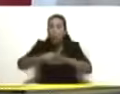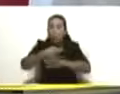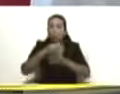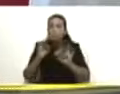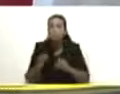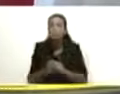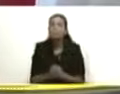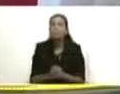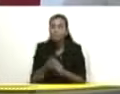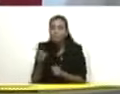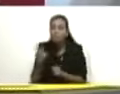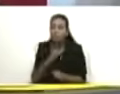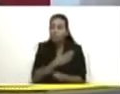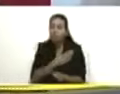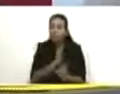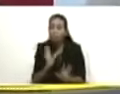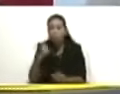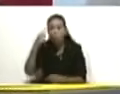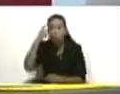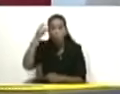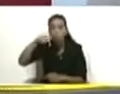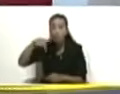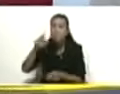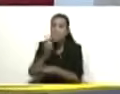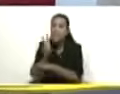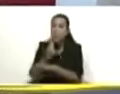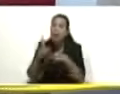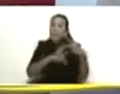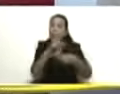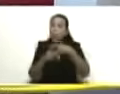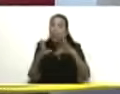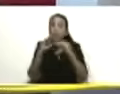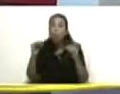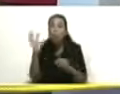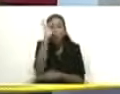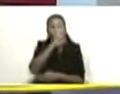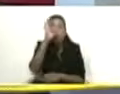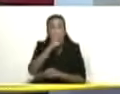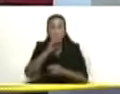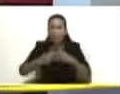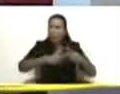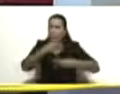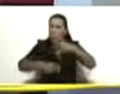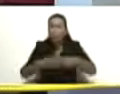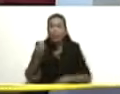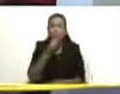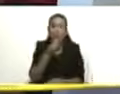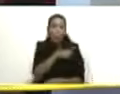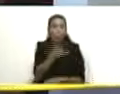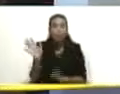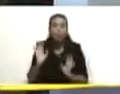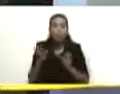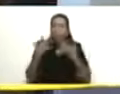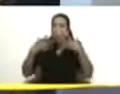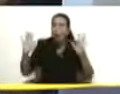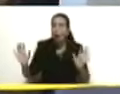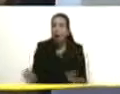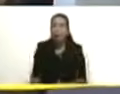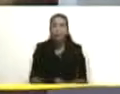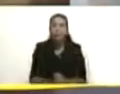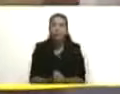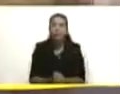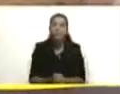Tierra. Hoy por hoy, Venezuela produce todo el cerdo que se consume. No joda, lo logramos,